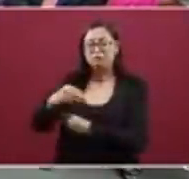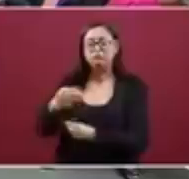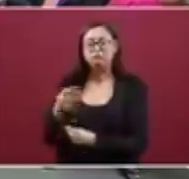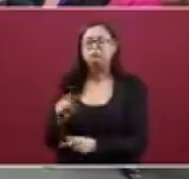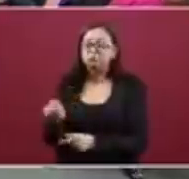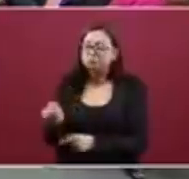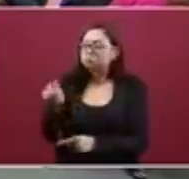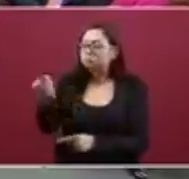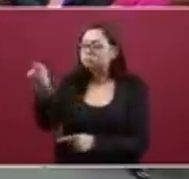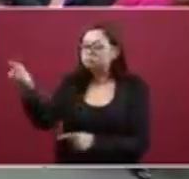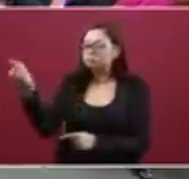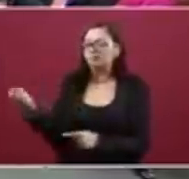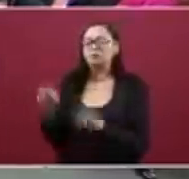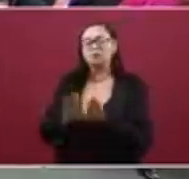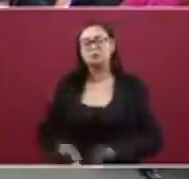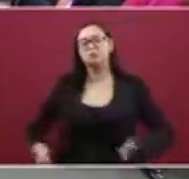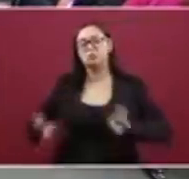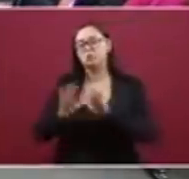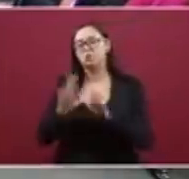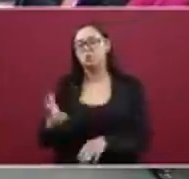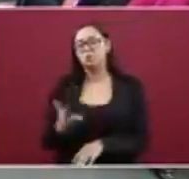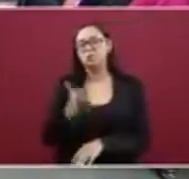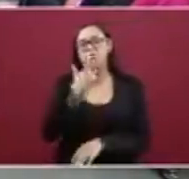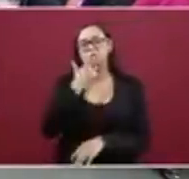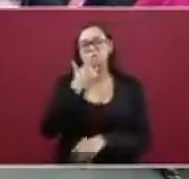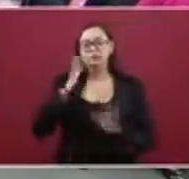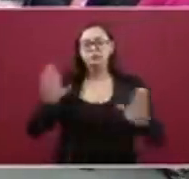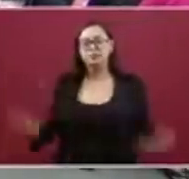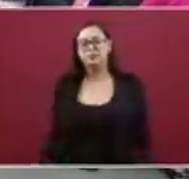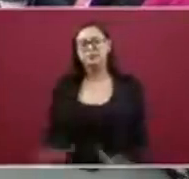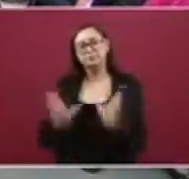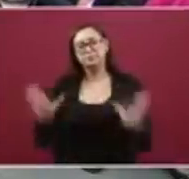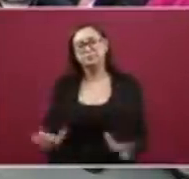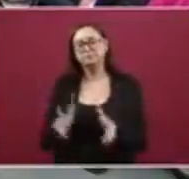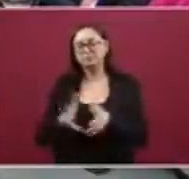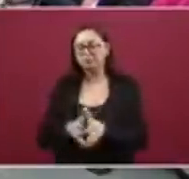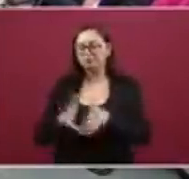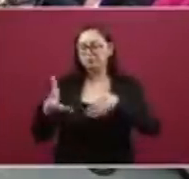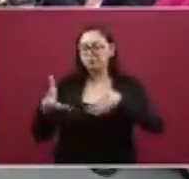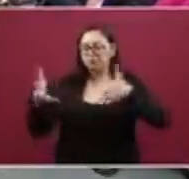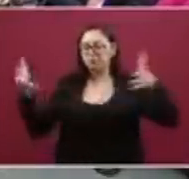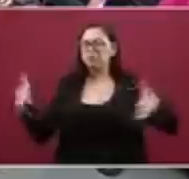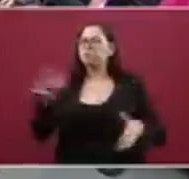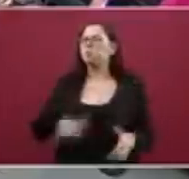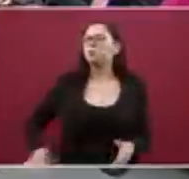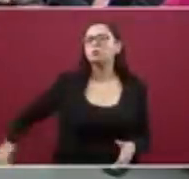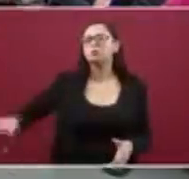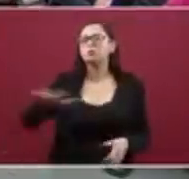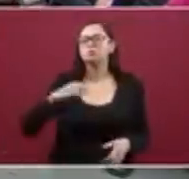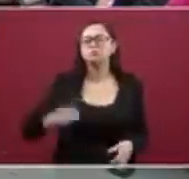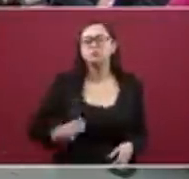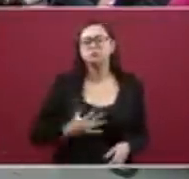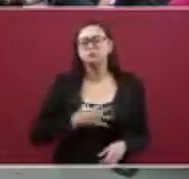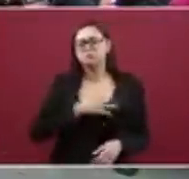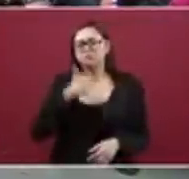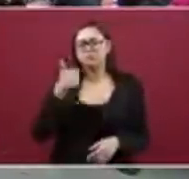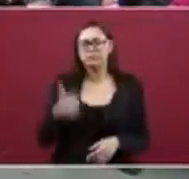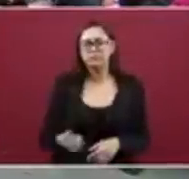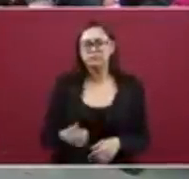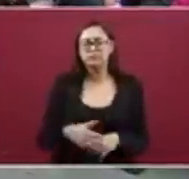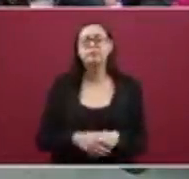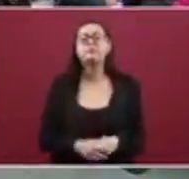y con ello vamos a lograr que haya crecimiento y bienestar también de esa manera